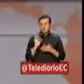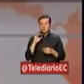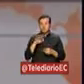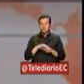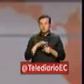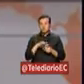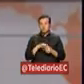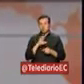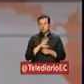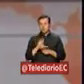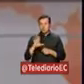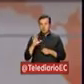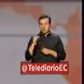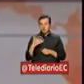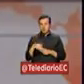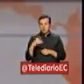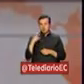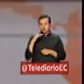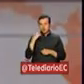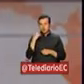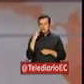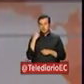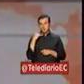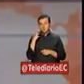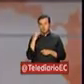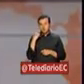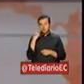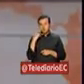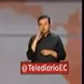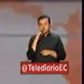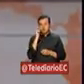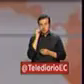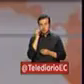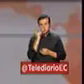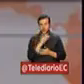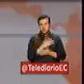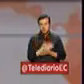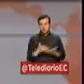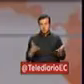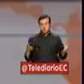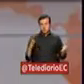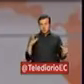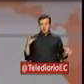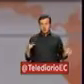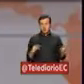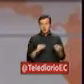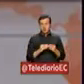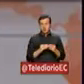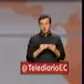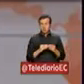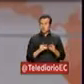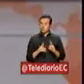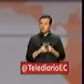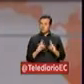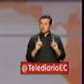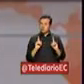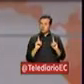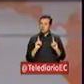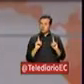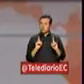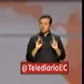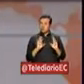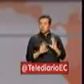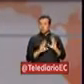de esa naturaleza, pero además de la intervención, que es integral, que no se da, que se da